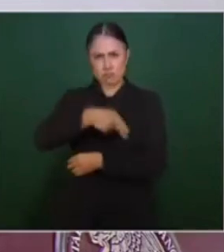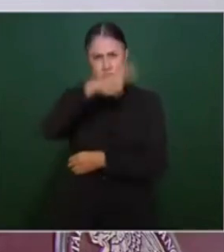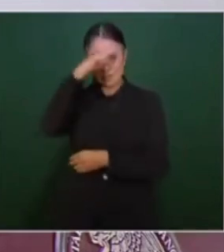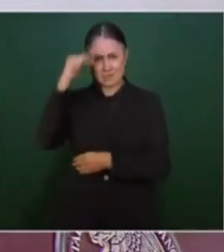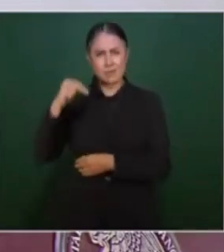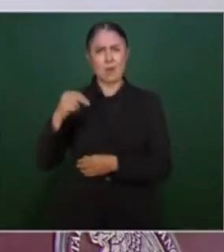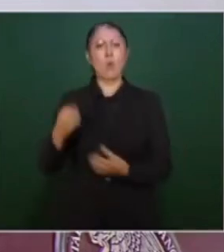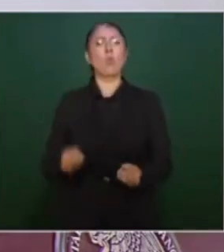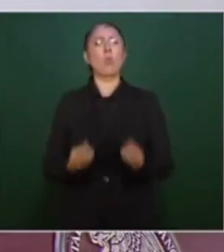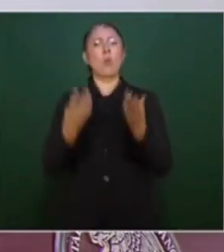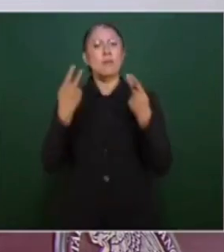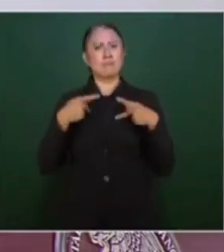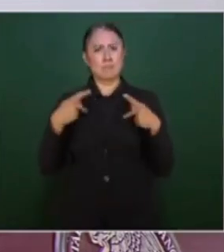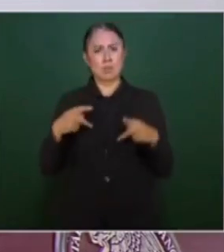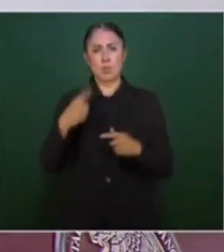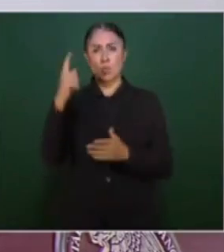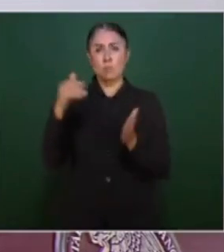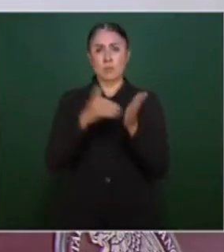de habitantes son